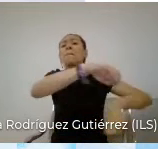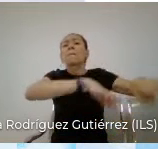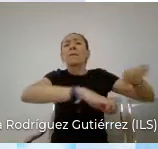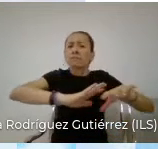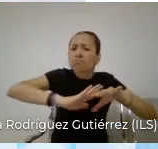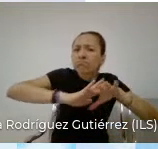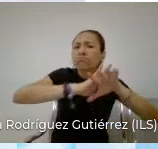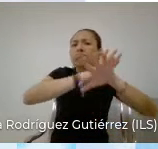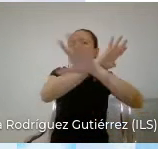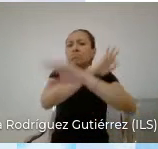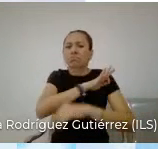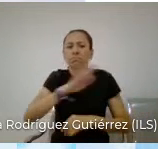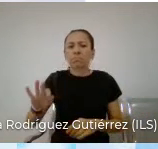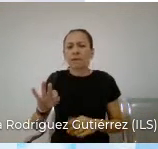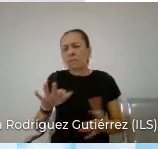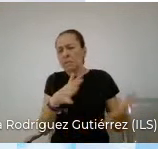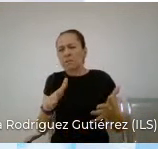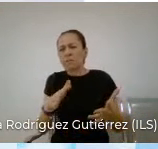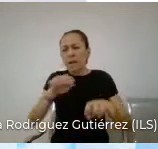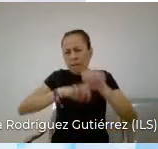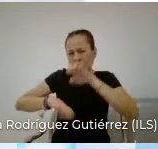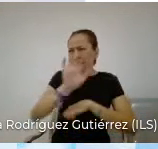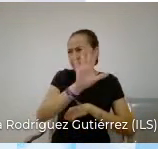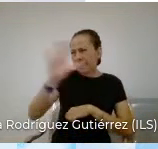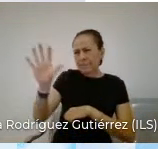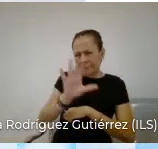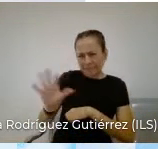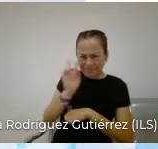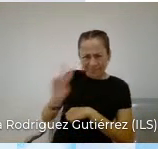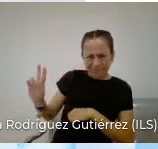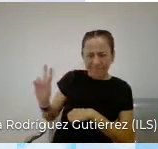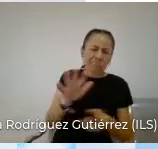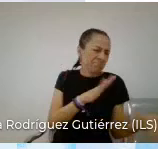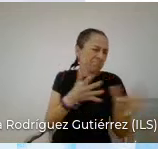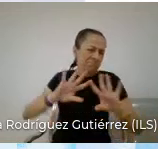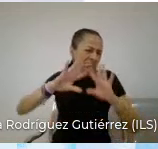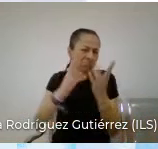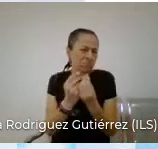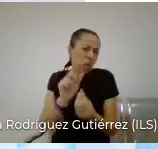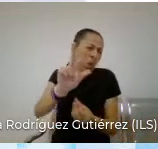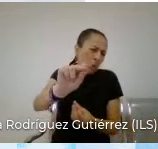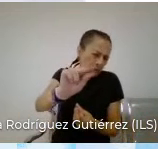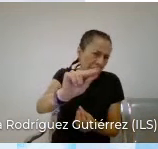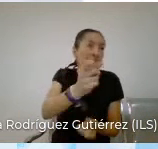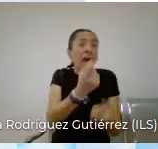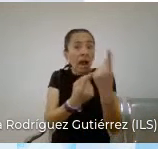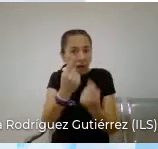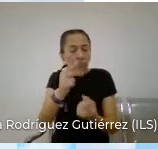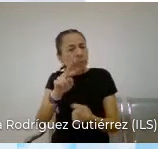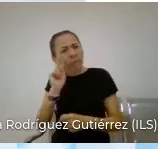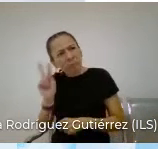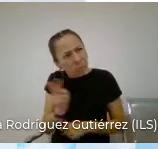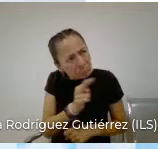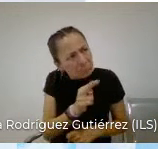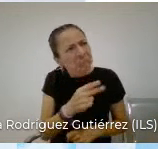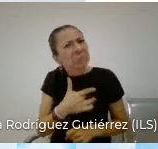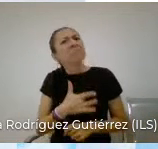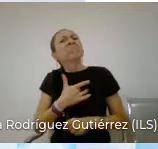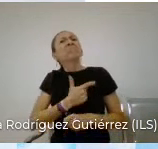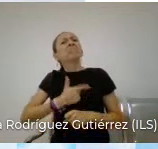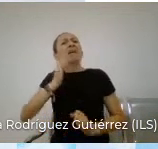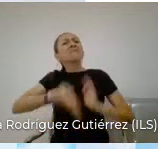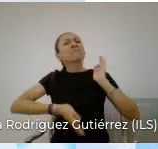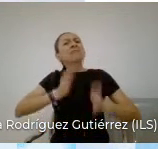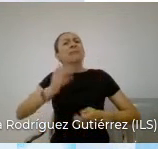con unas 80 empresas, pero pueden ver que eso justo ayuda a que muchas empresas se suman porque lo hace muy fácil. Y pues